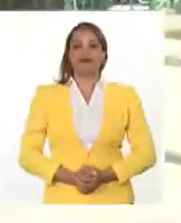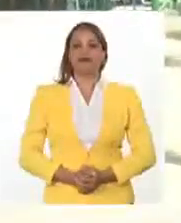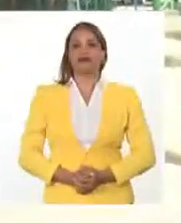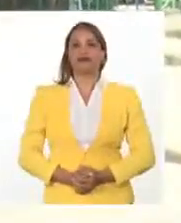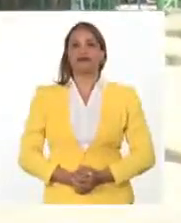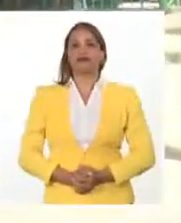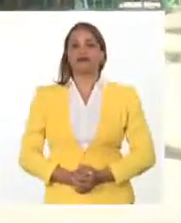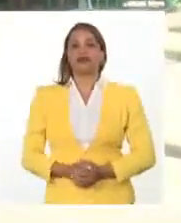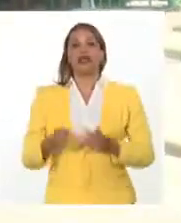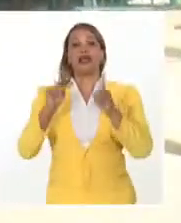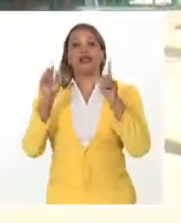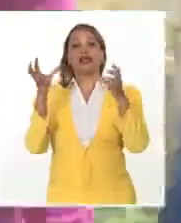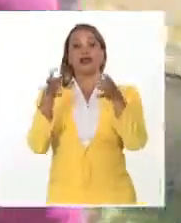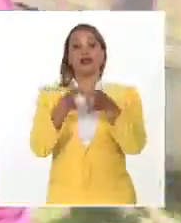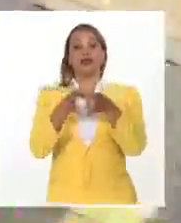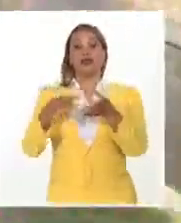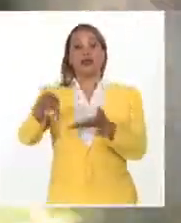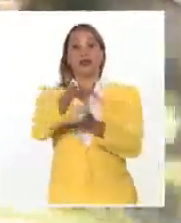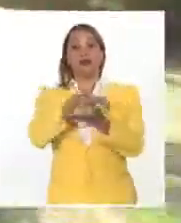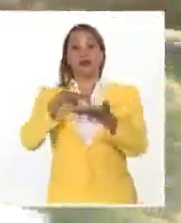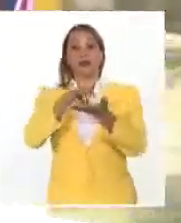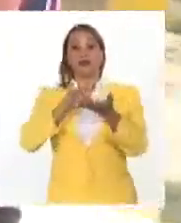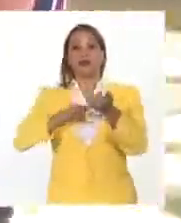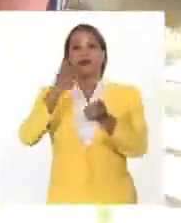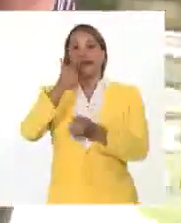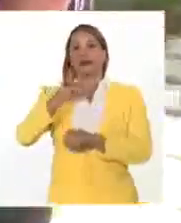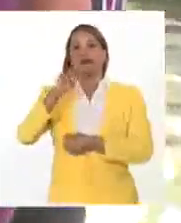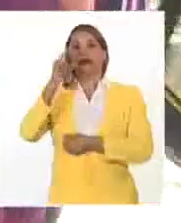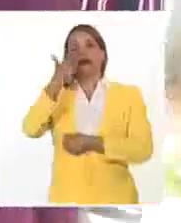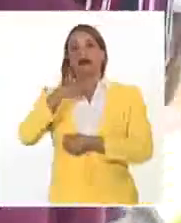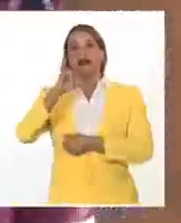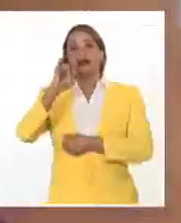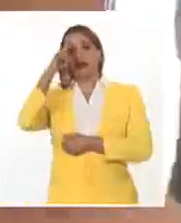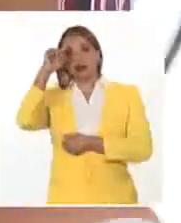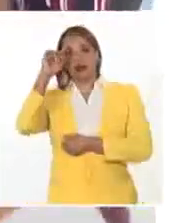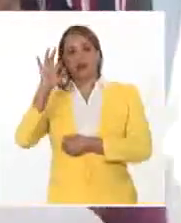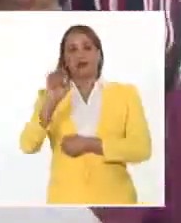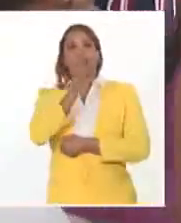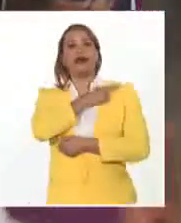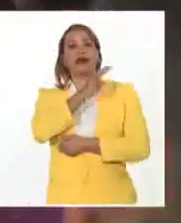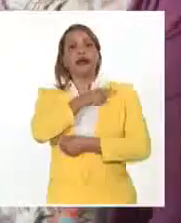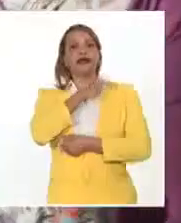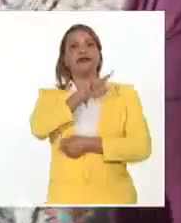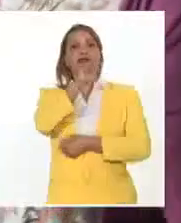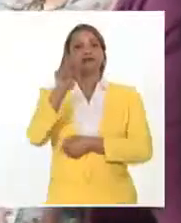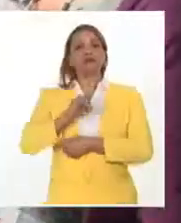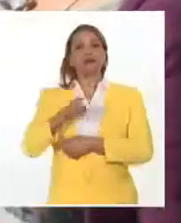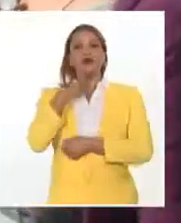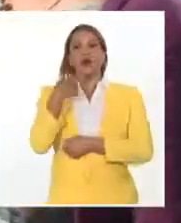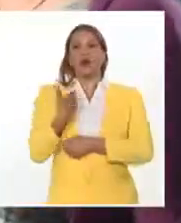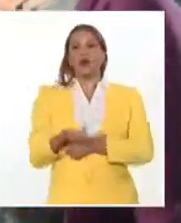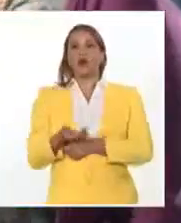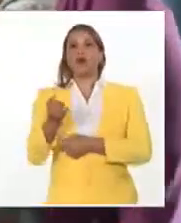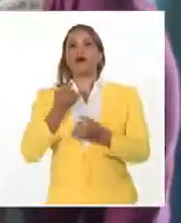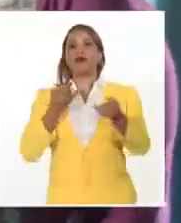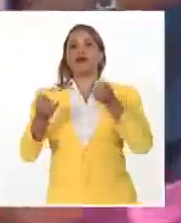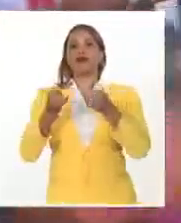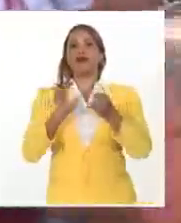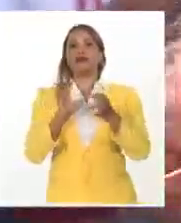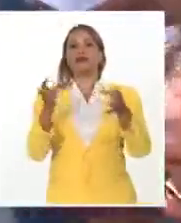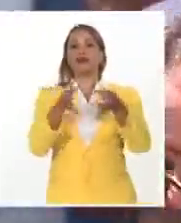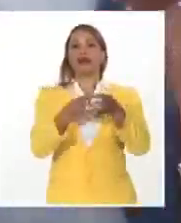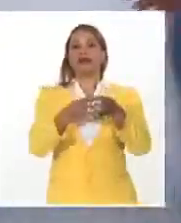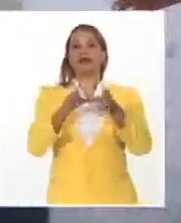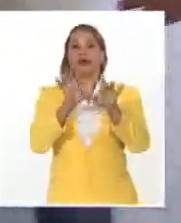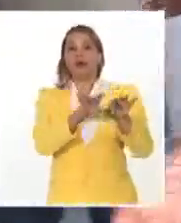En el Consejo Popular de Paraíso, perteneciente al municipio Cabecera, el jefe de Estado se interesó por los servicios del joven club, el consultorio